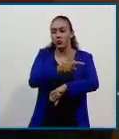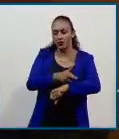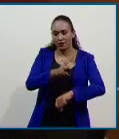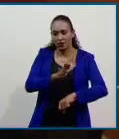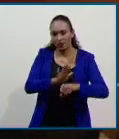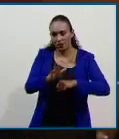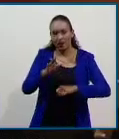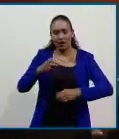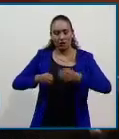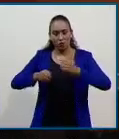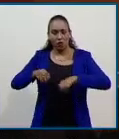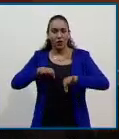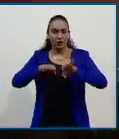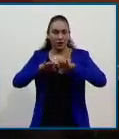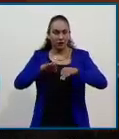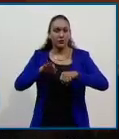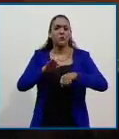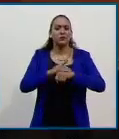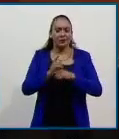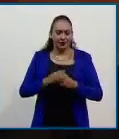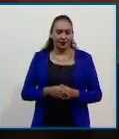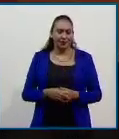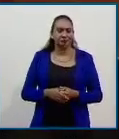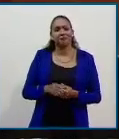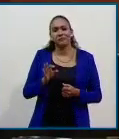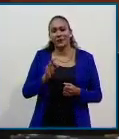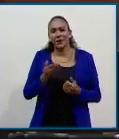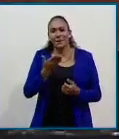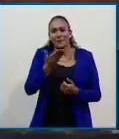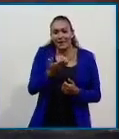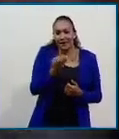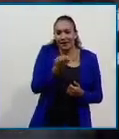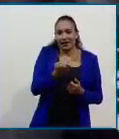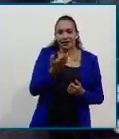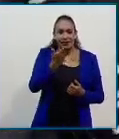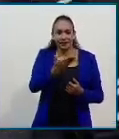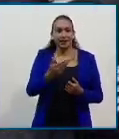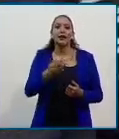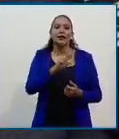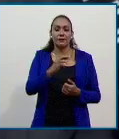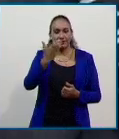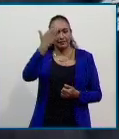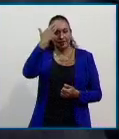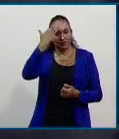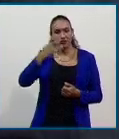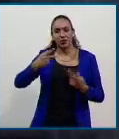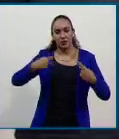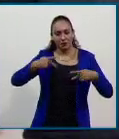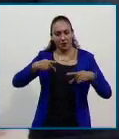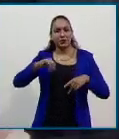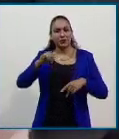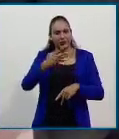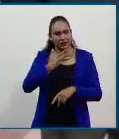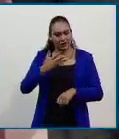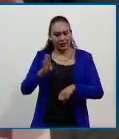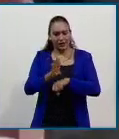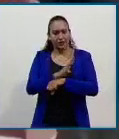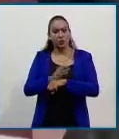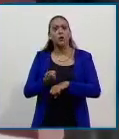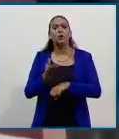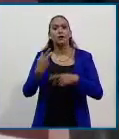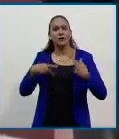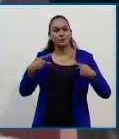al juicio laboral cuando concurren como únicas prestaciones demandadas el reconocimiento de la calidad de beneficiarios de los